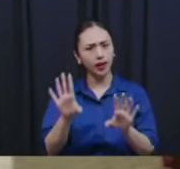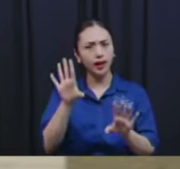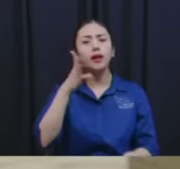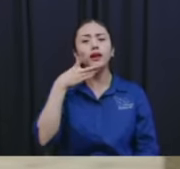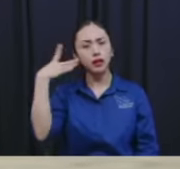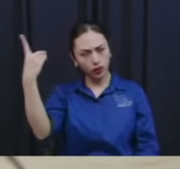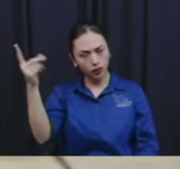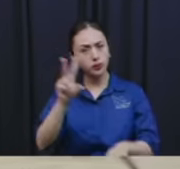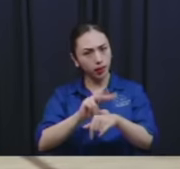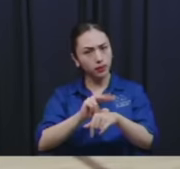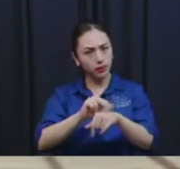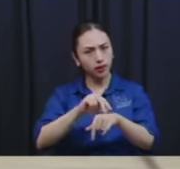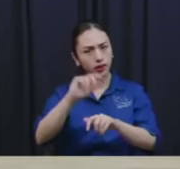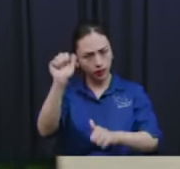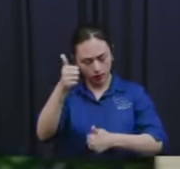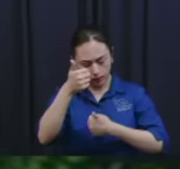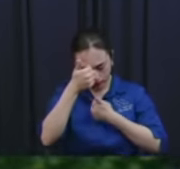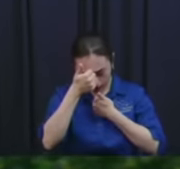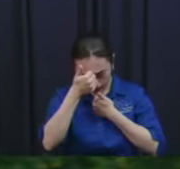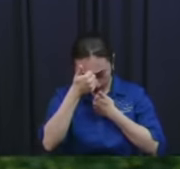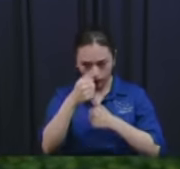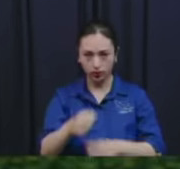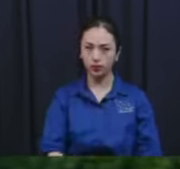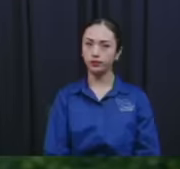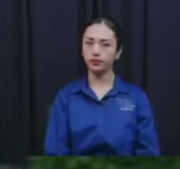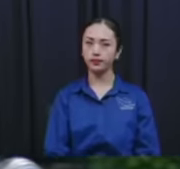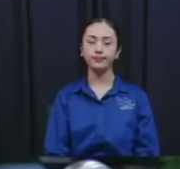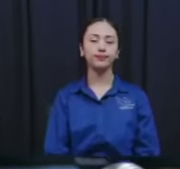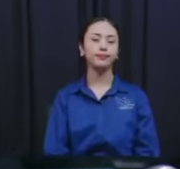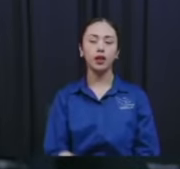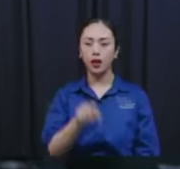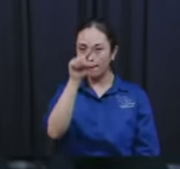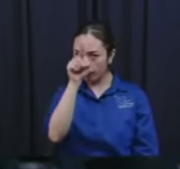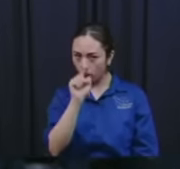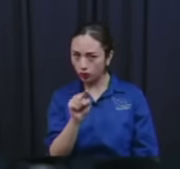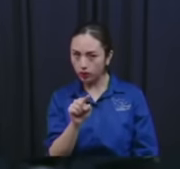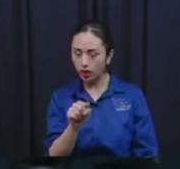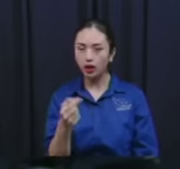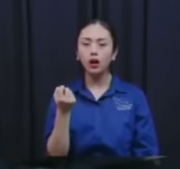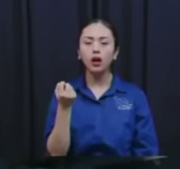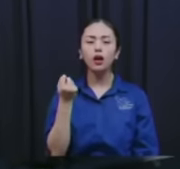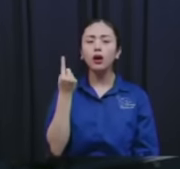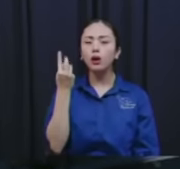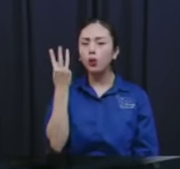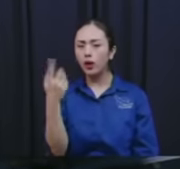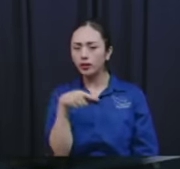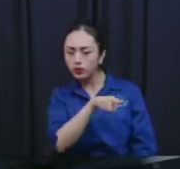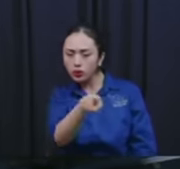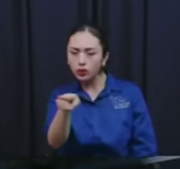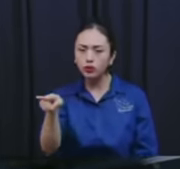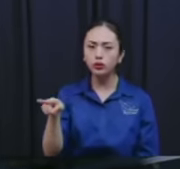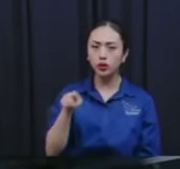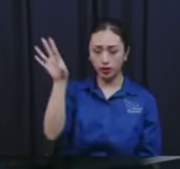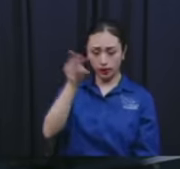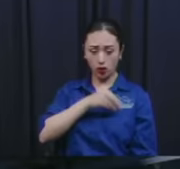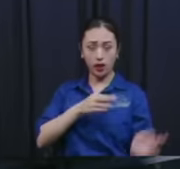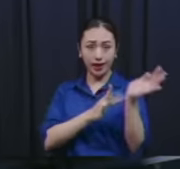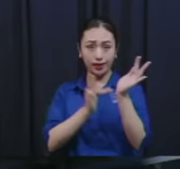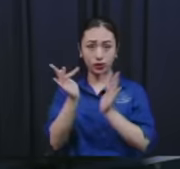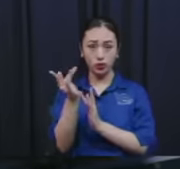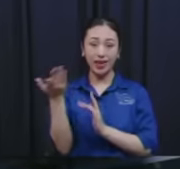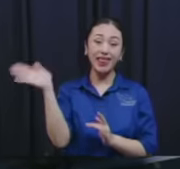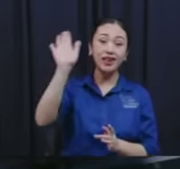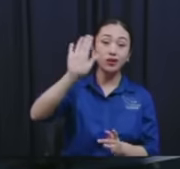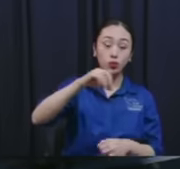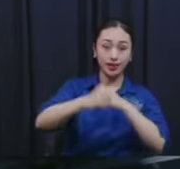hermano Cuántos de los que están aquí se convirtieron después del año 2000 después del año 2000 después del año 2000